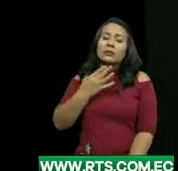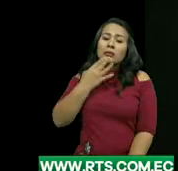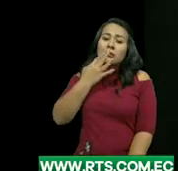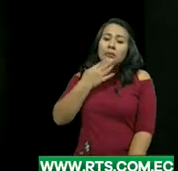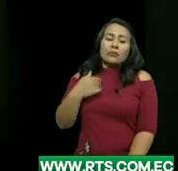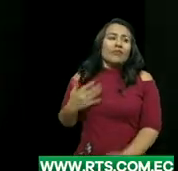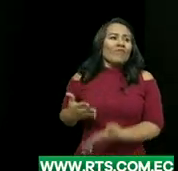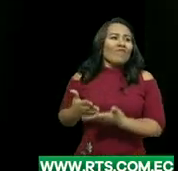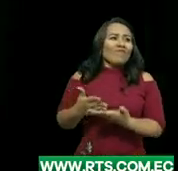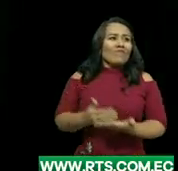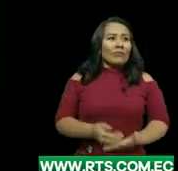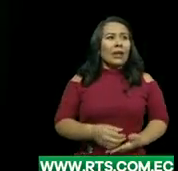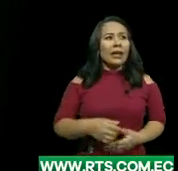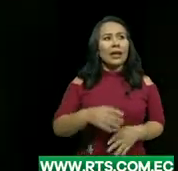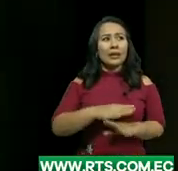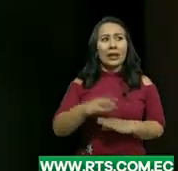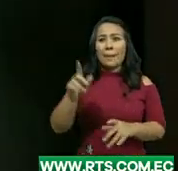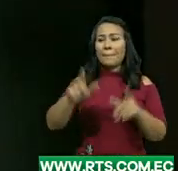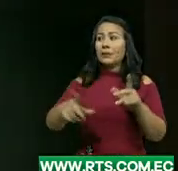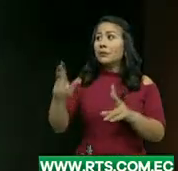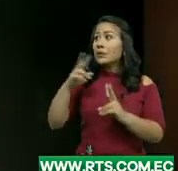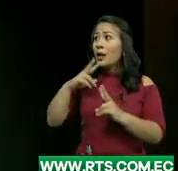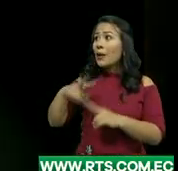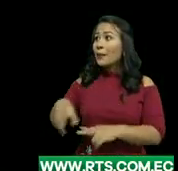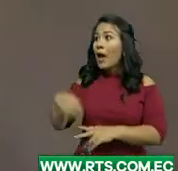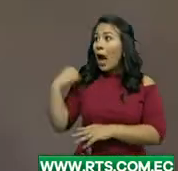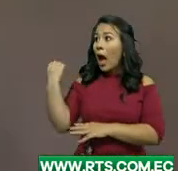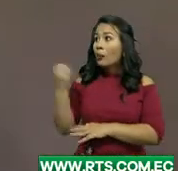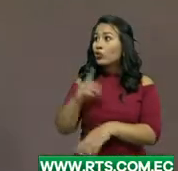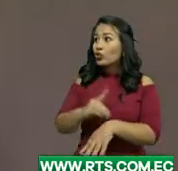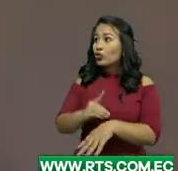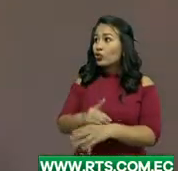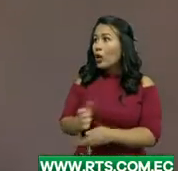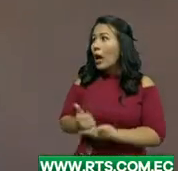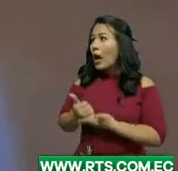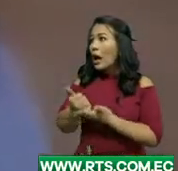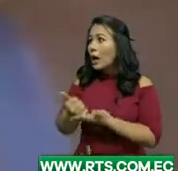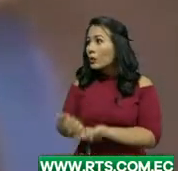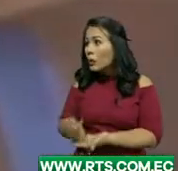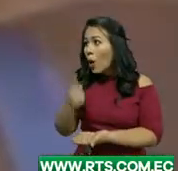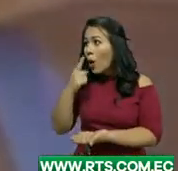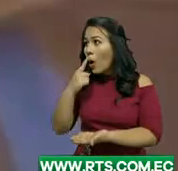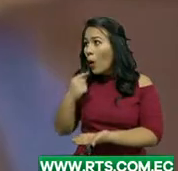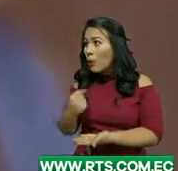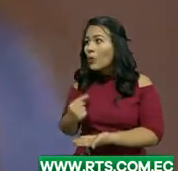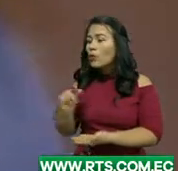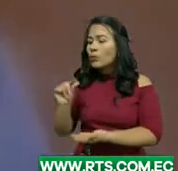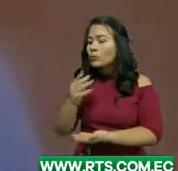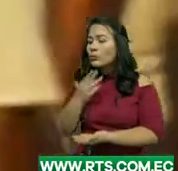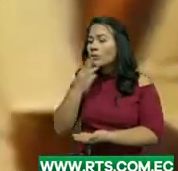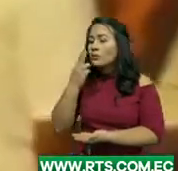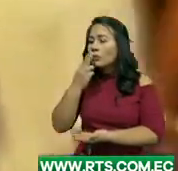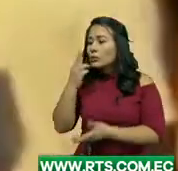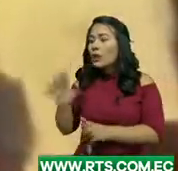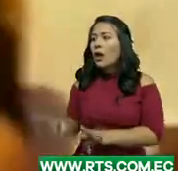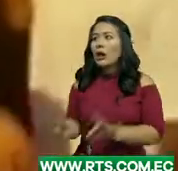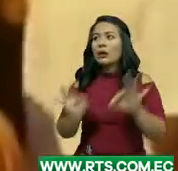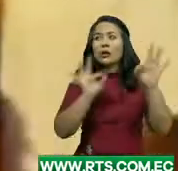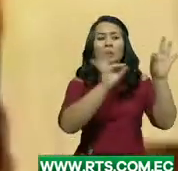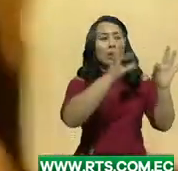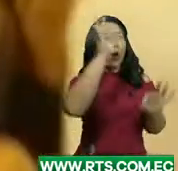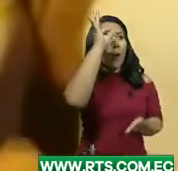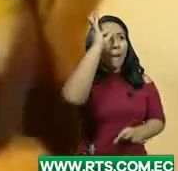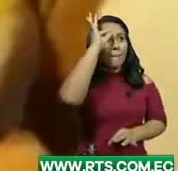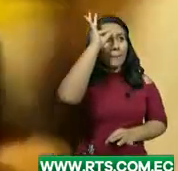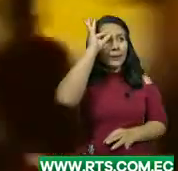del hecho, el arma blanca quedó clavada en la cabeza. La ambulancia llegó para auxiliar al hombre. Aún con signos vitales fue trasladado hacia el hospital